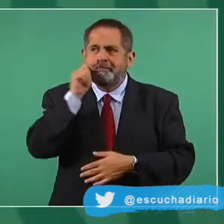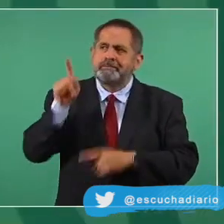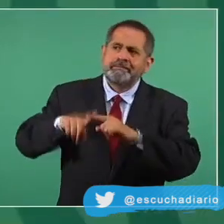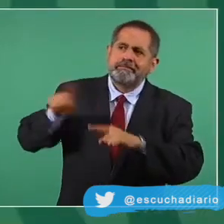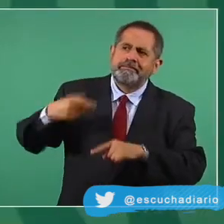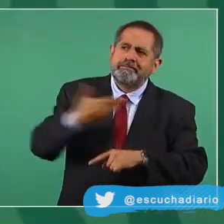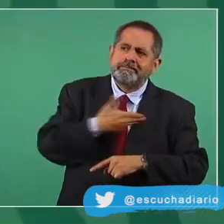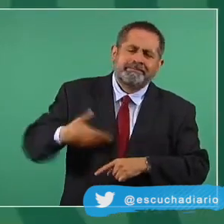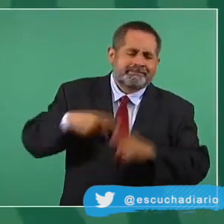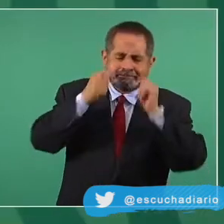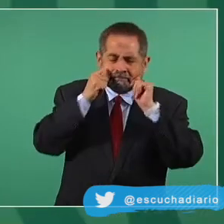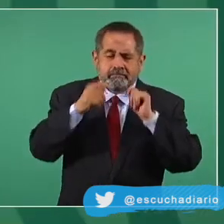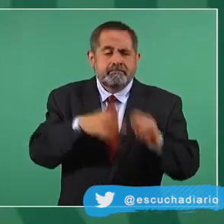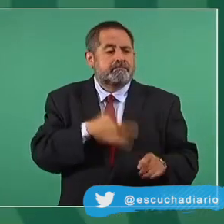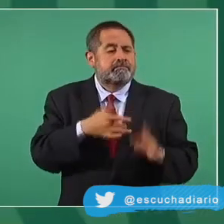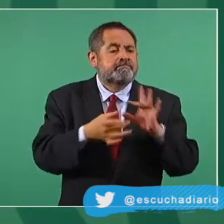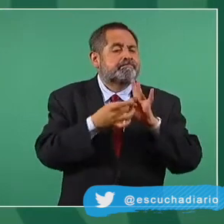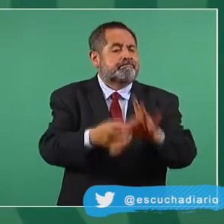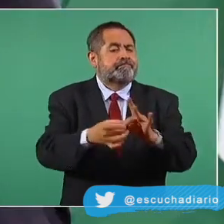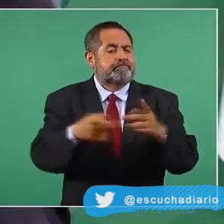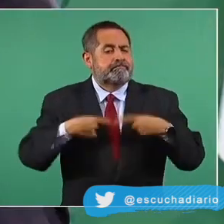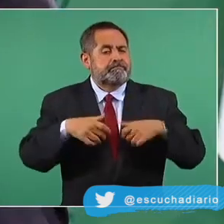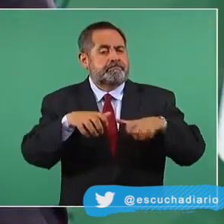poder y